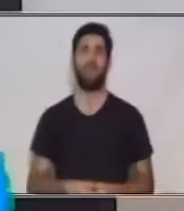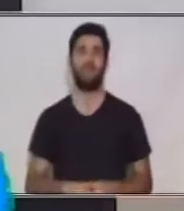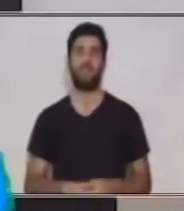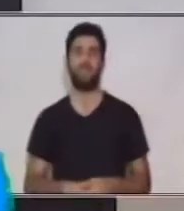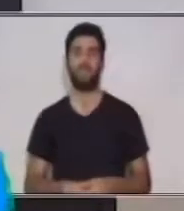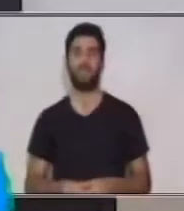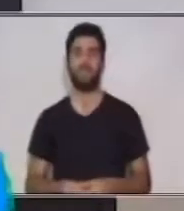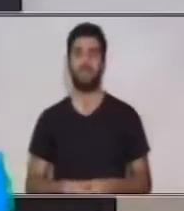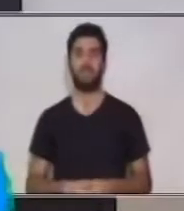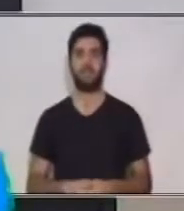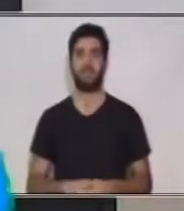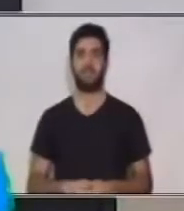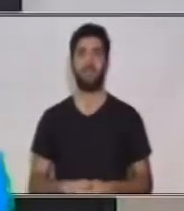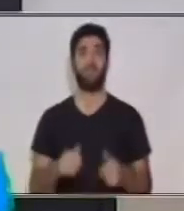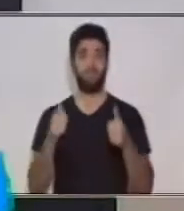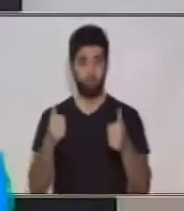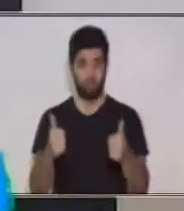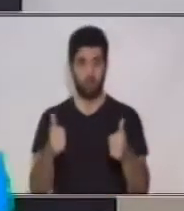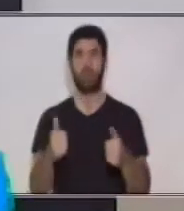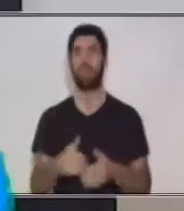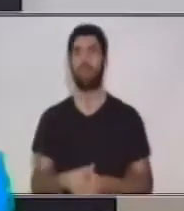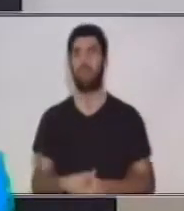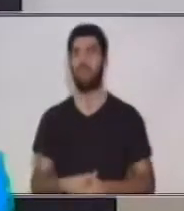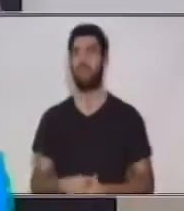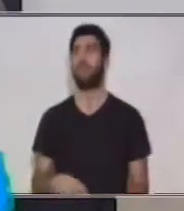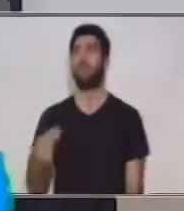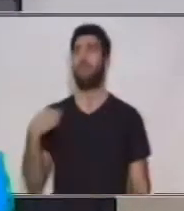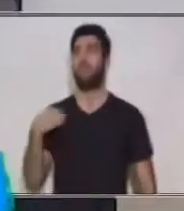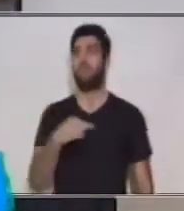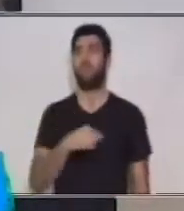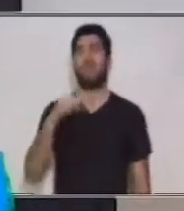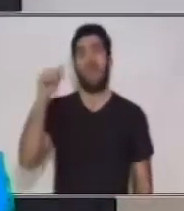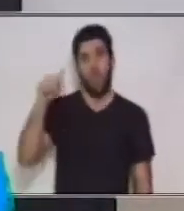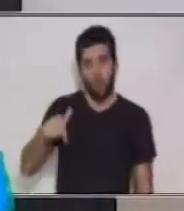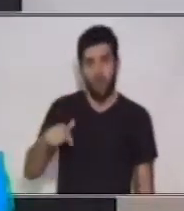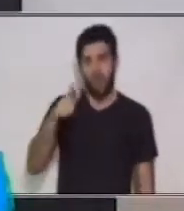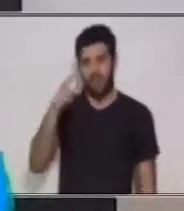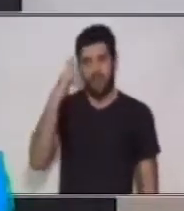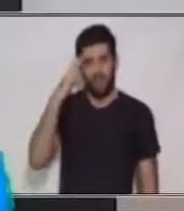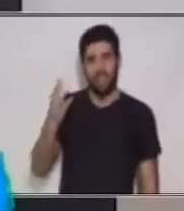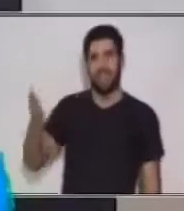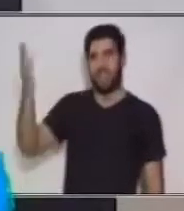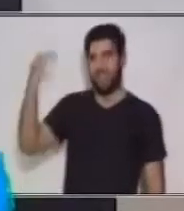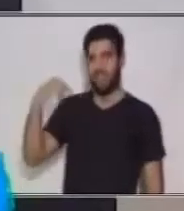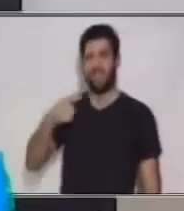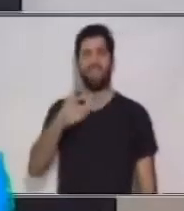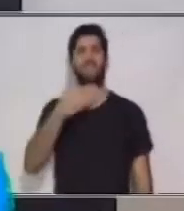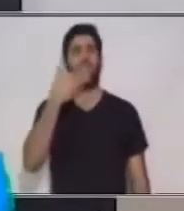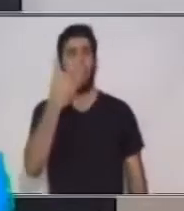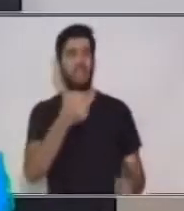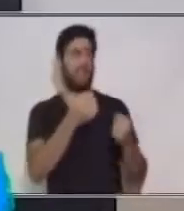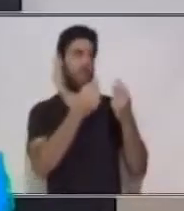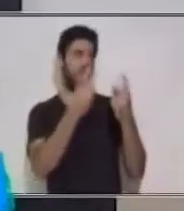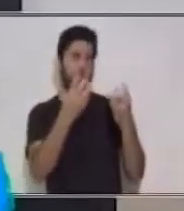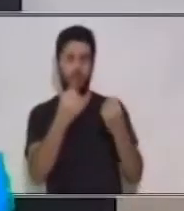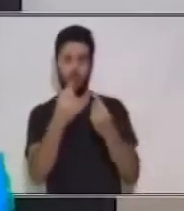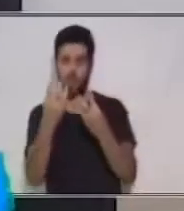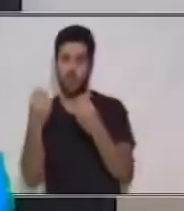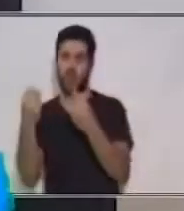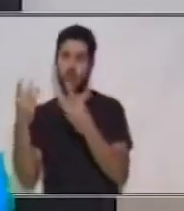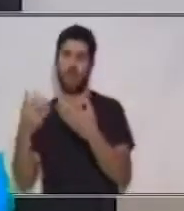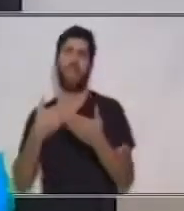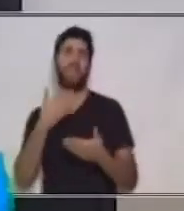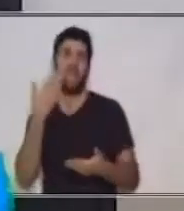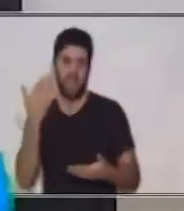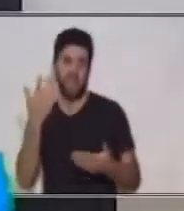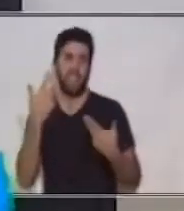¿de acuerdo? Muy bien, entonces, en el problema anterior todo estaba muy fácil y muy claro porque los números ya